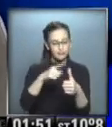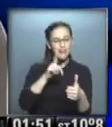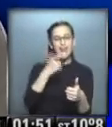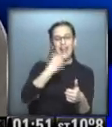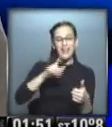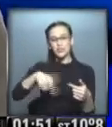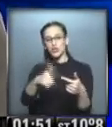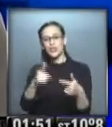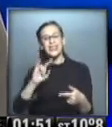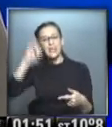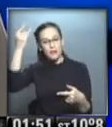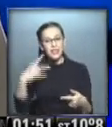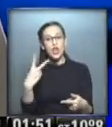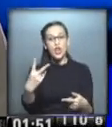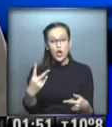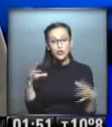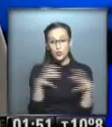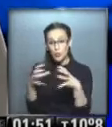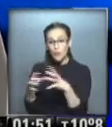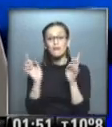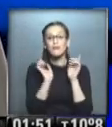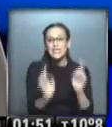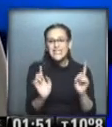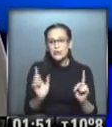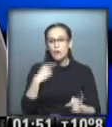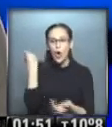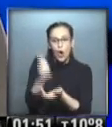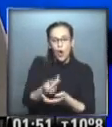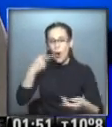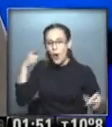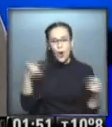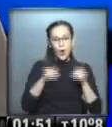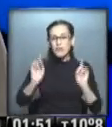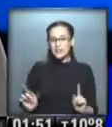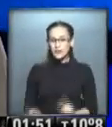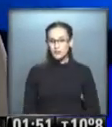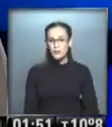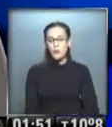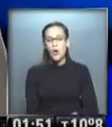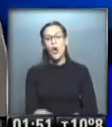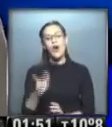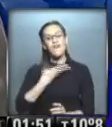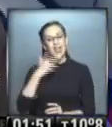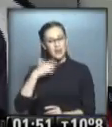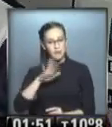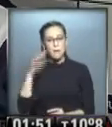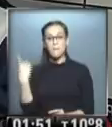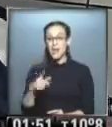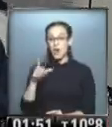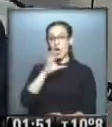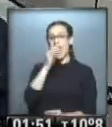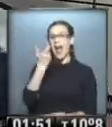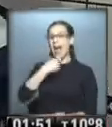Racing, por otro Independiente. Ambos iban en busca del mismo técnico, de Omar De Felipe. pero enseguida Racing viró y fue a buscar a otros